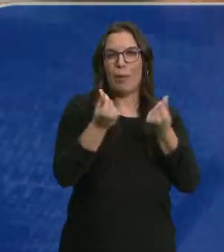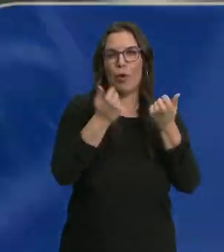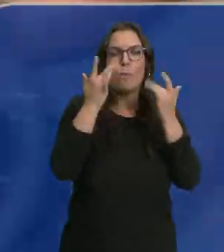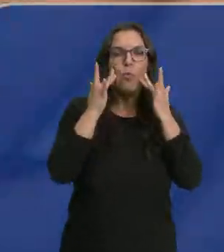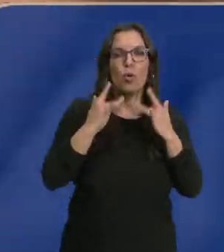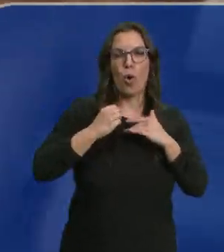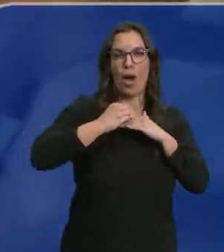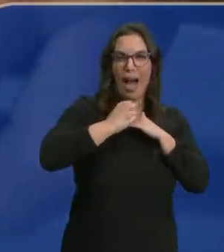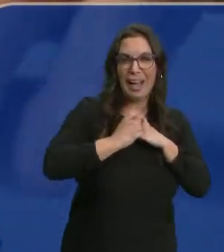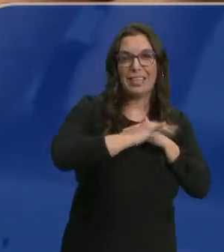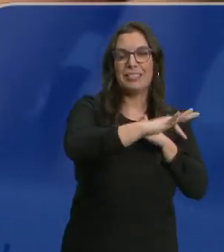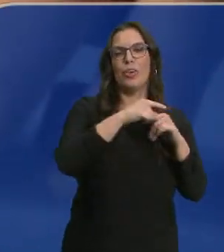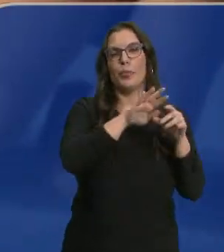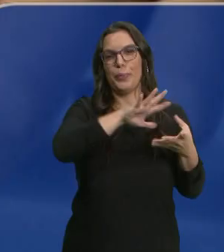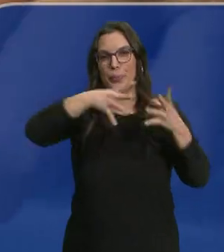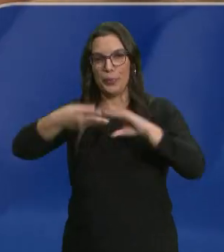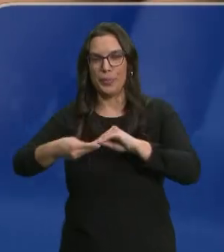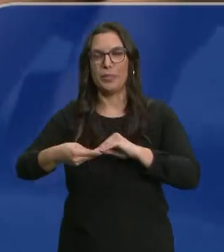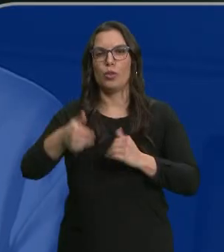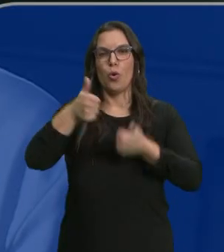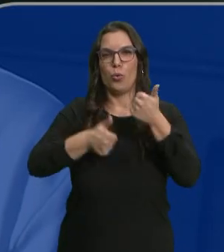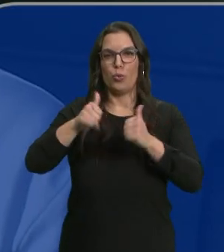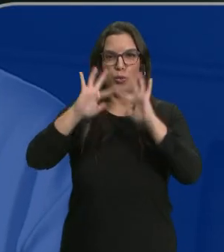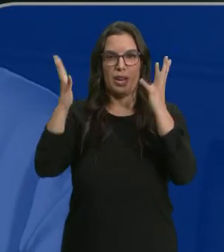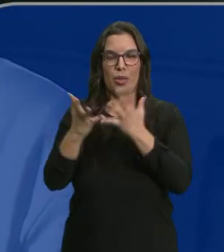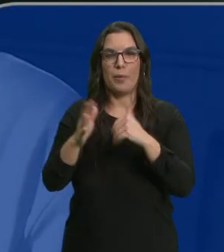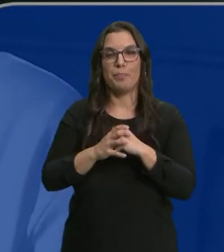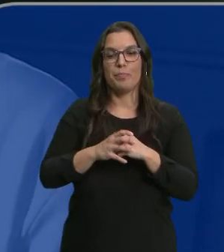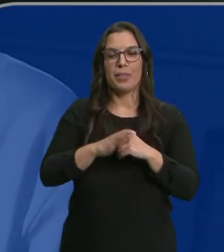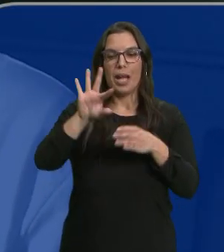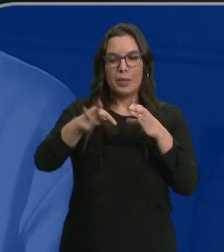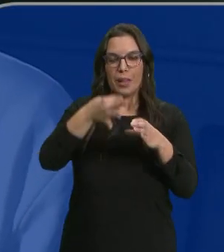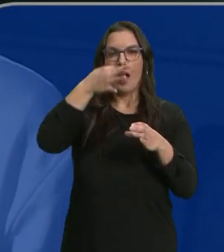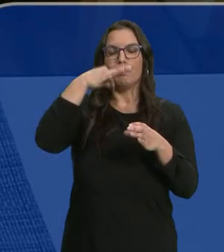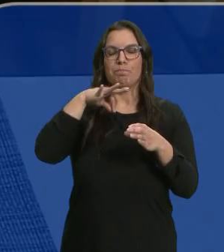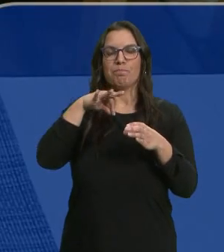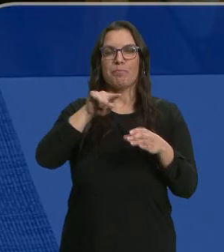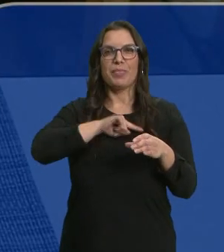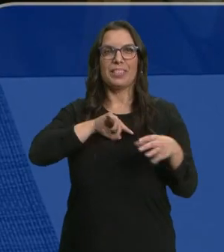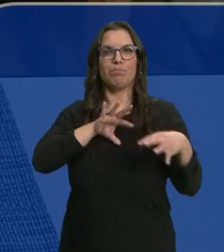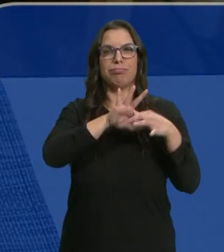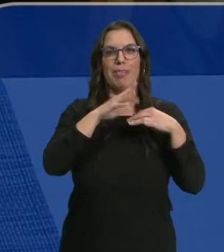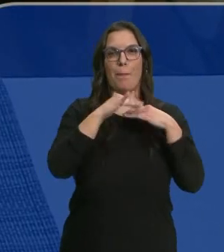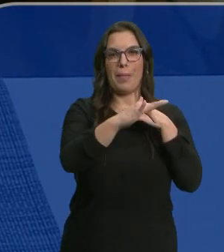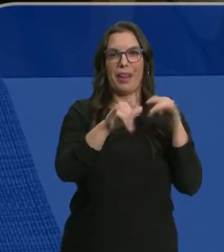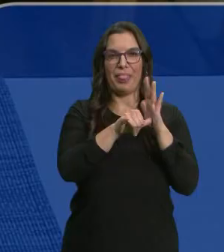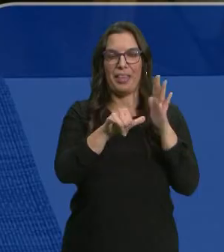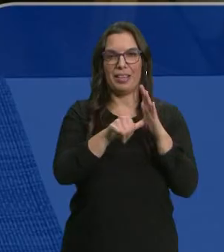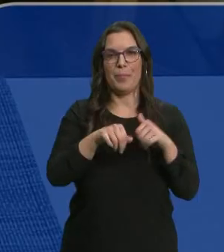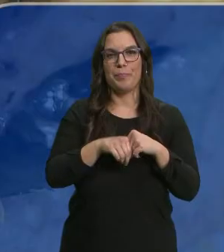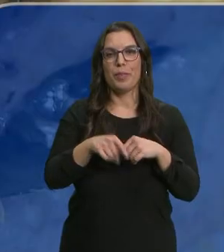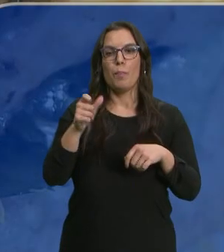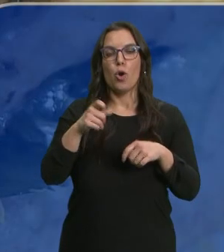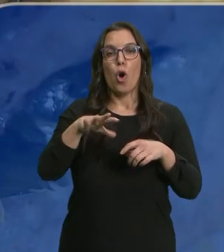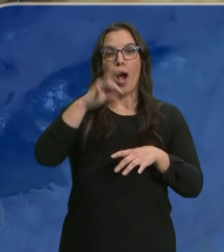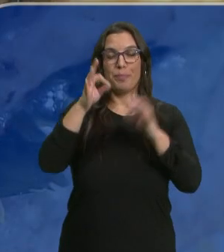internacional. Tenemos codium, wakame. Probar la tapa y sentirte cerca del mar. Estoy como redescubriendo